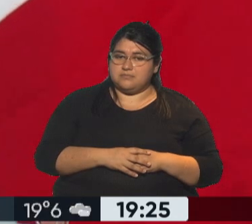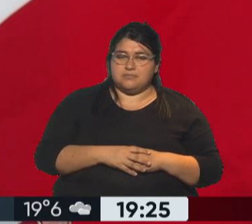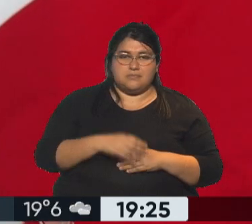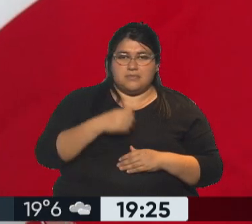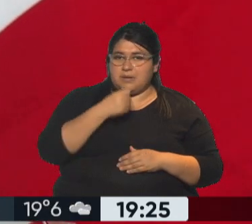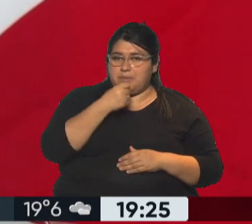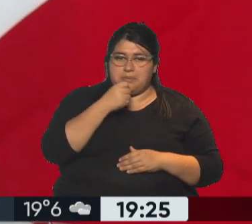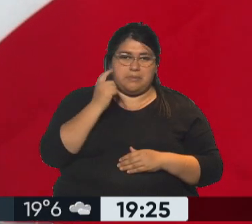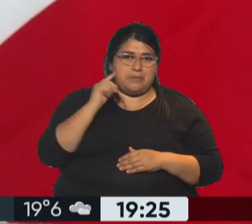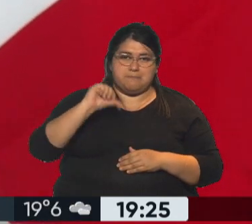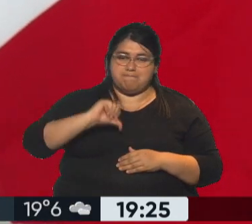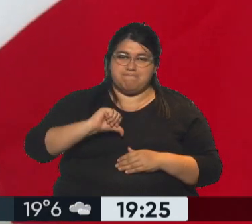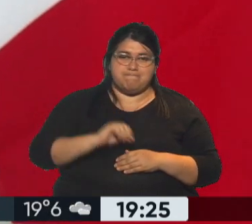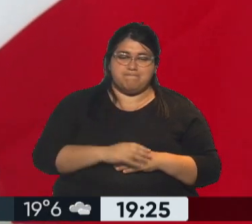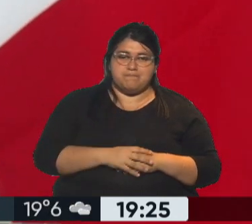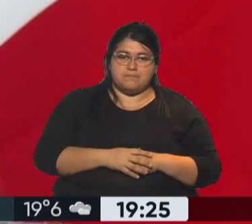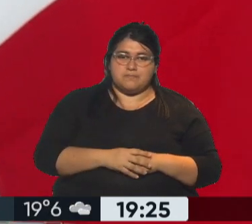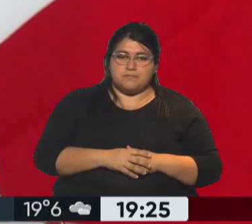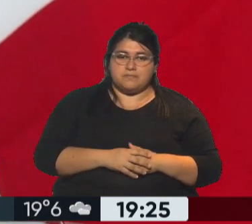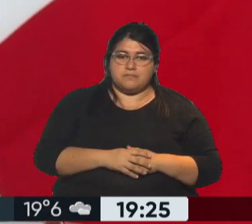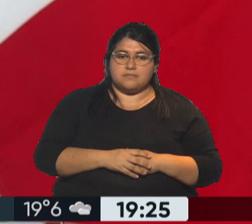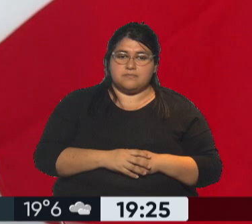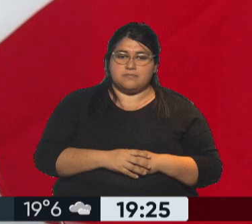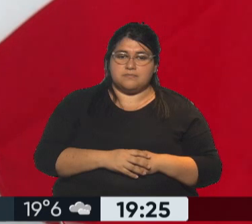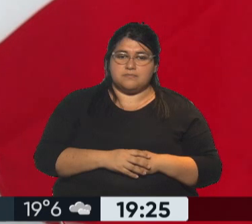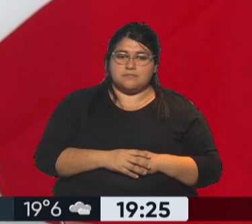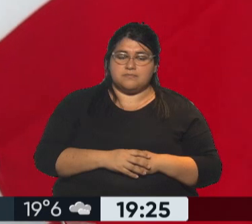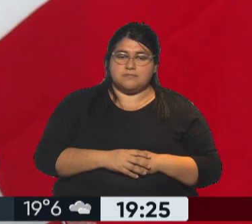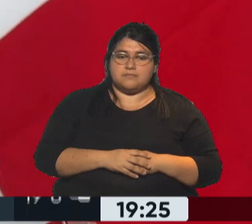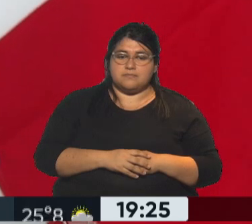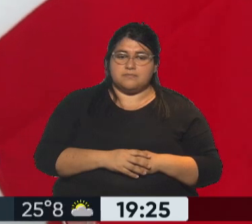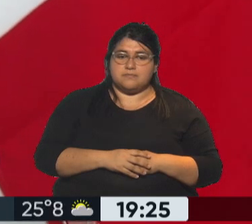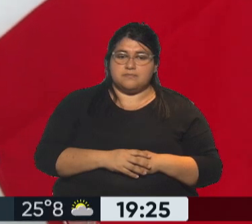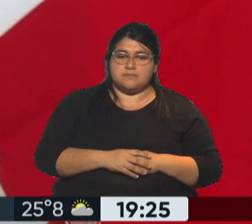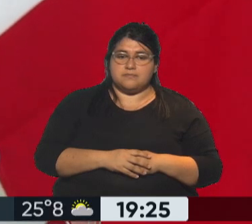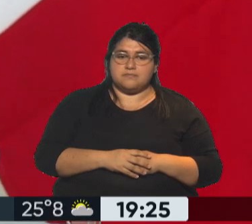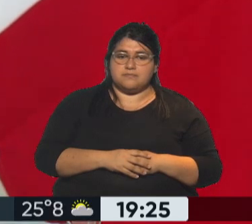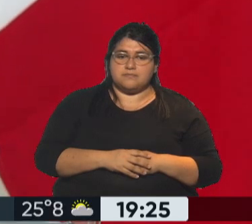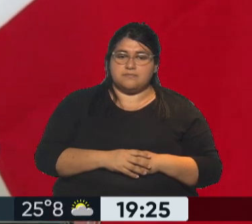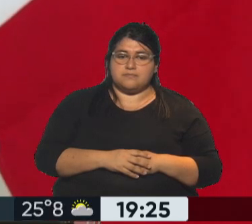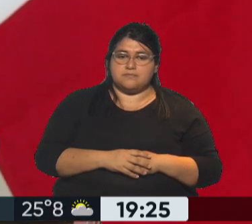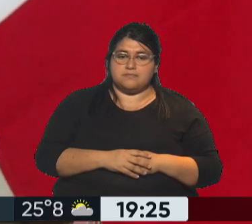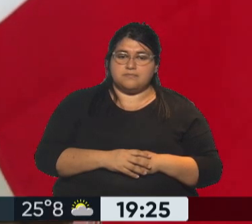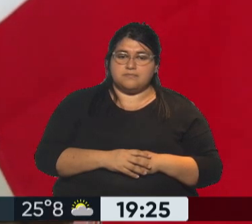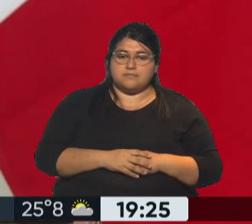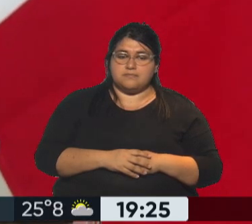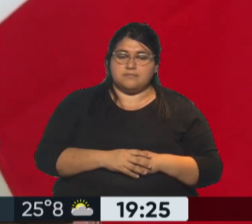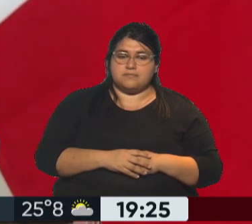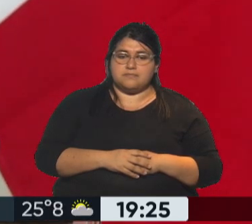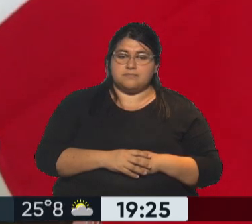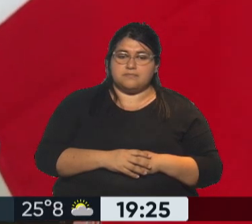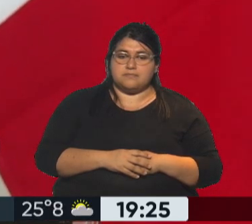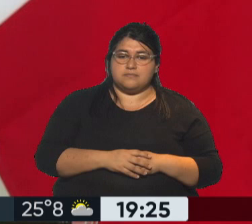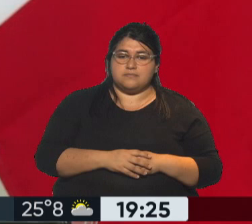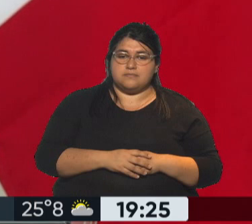Venezuela, se habló del relanzamiento de las negociaciones, y esto implica que los negociadores hacen su propia